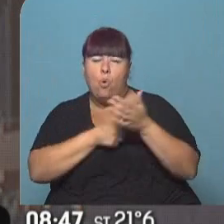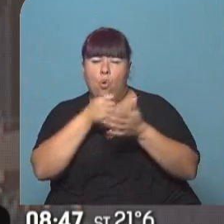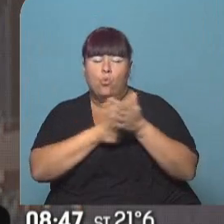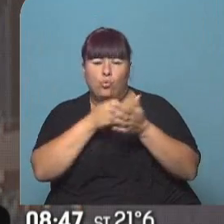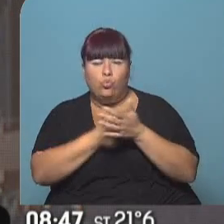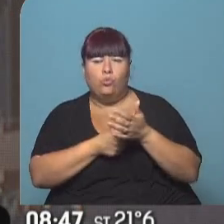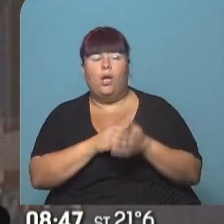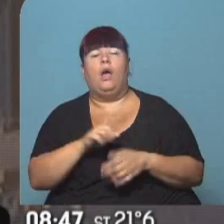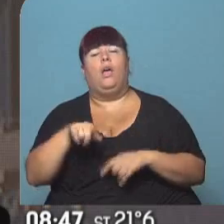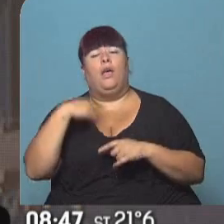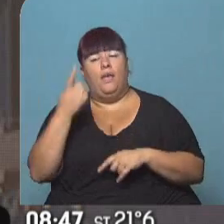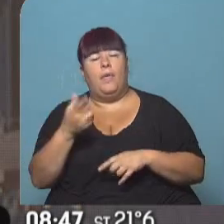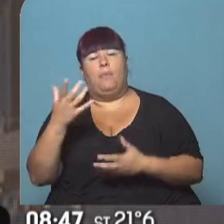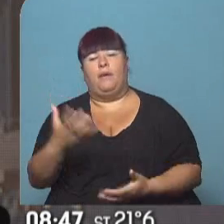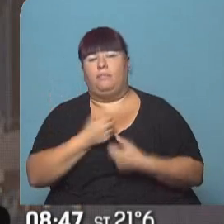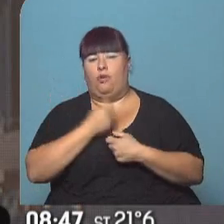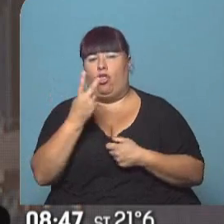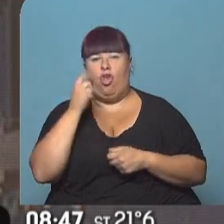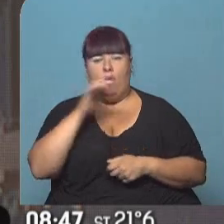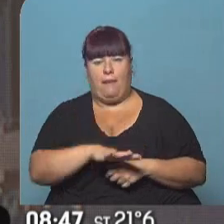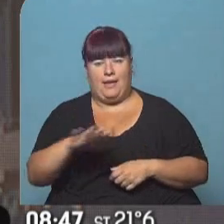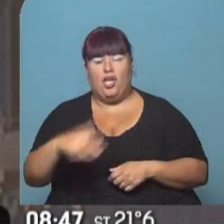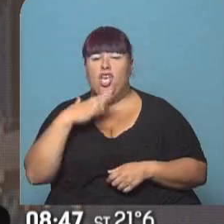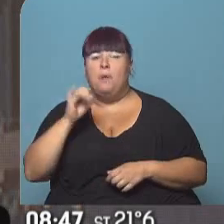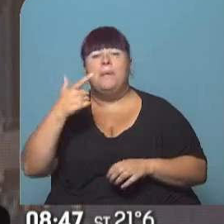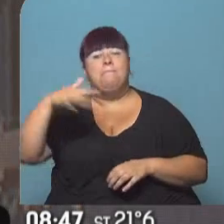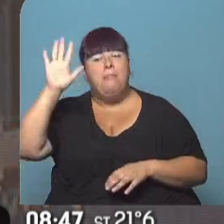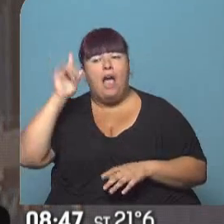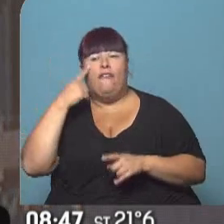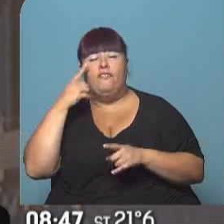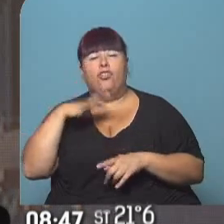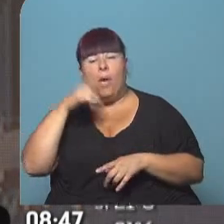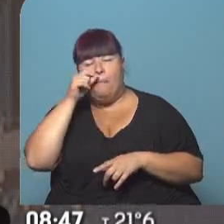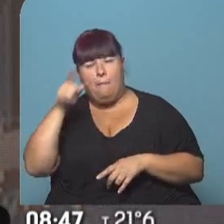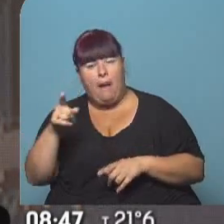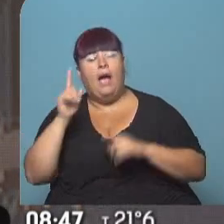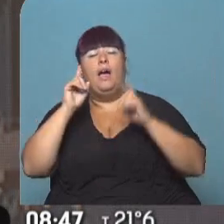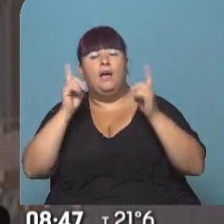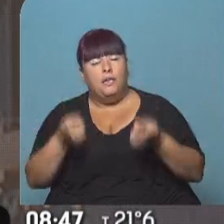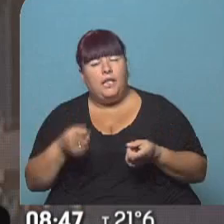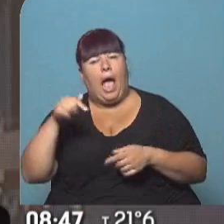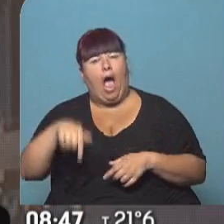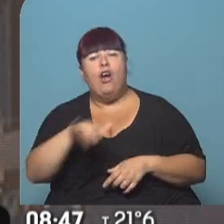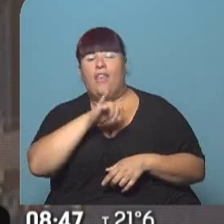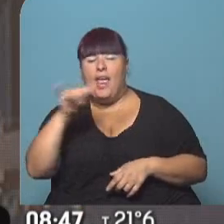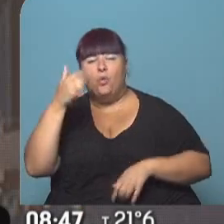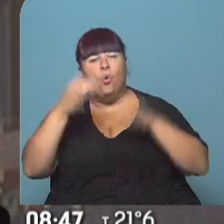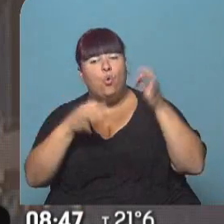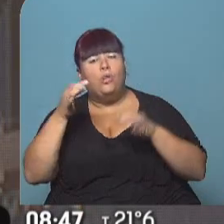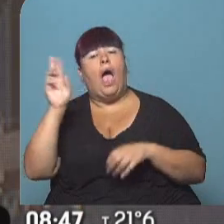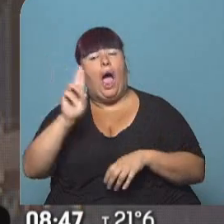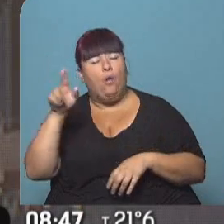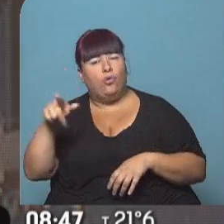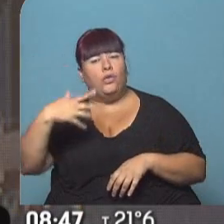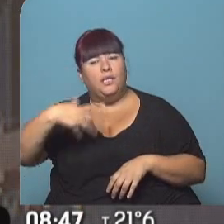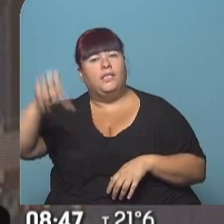luego quedó con la tenencia de los dos menores de su hijo, pero el mayor sigue viviendo con el padre. Incluso ahora denuncia que la justicia lo autorizó